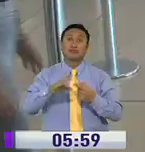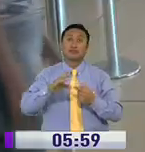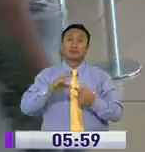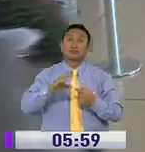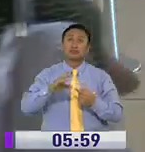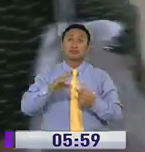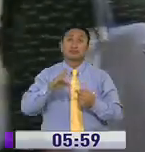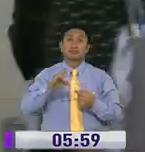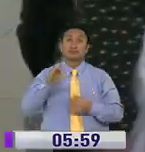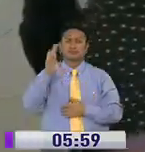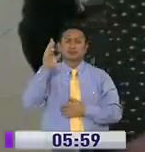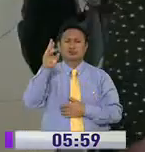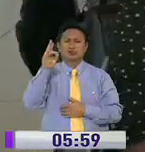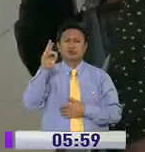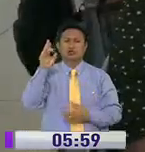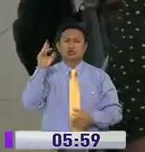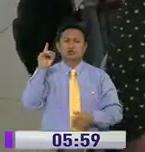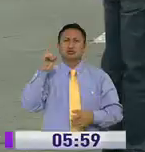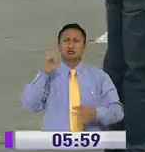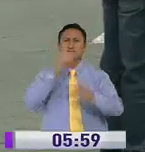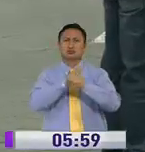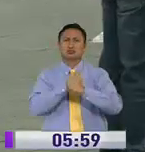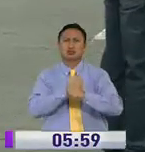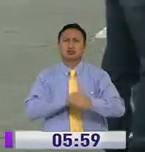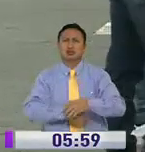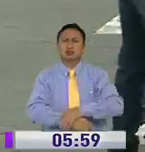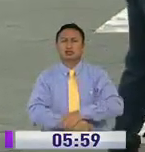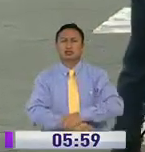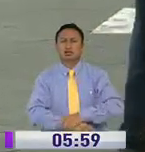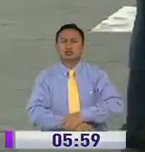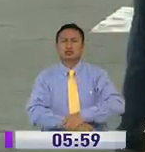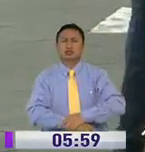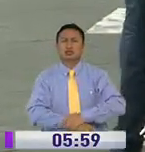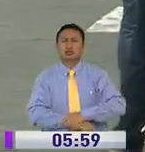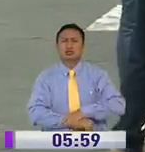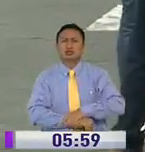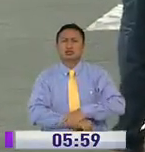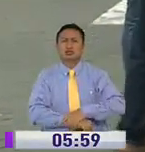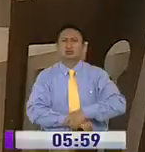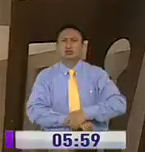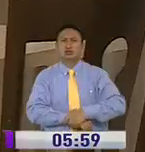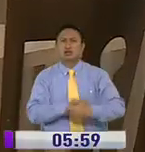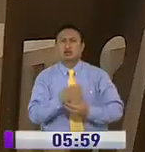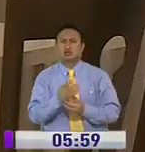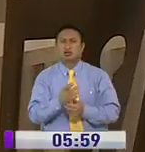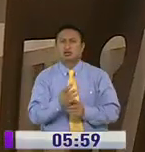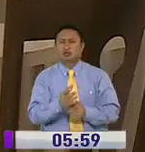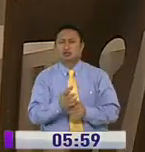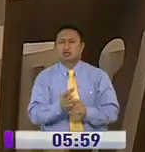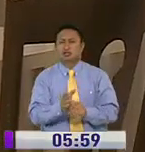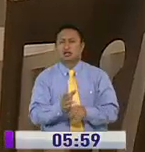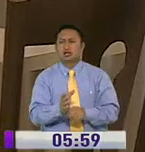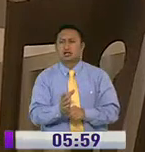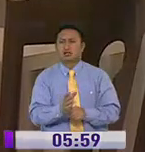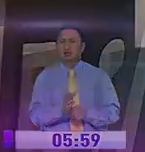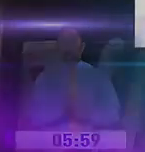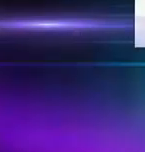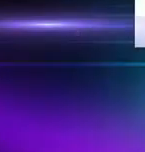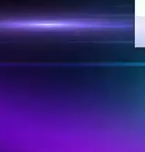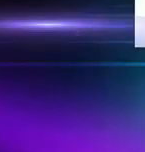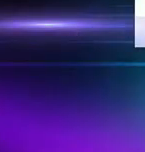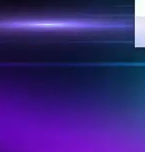noche. Varias instancias del gobierno se encuentran vigilantes ante lo que sucede en el país, informó Valeria Navarro.